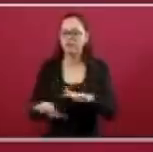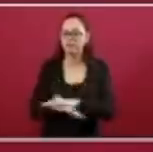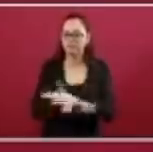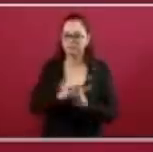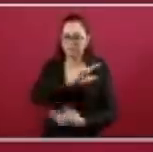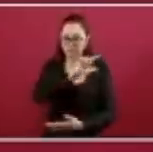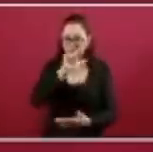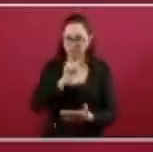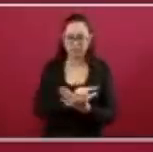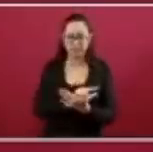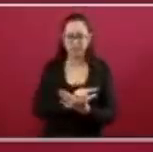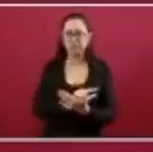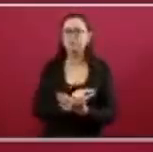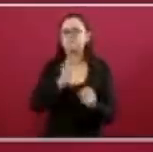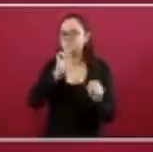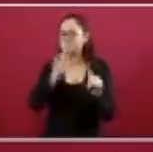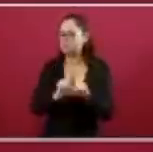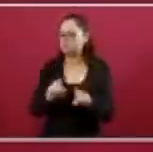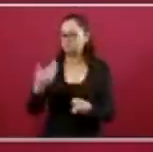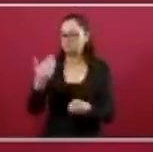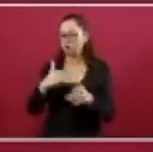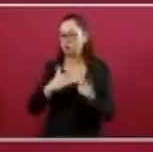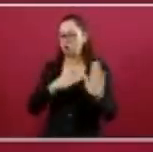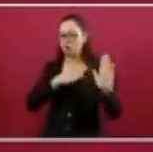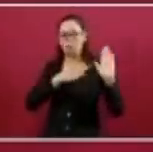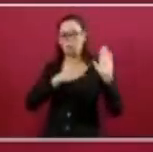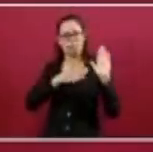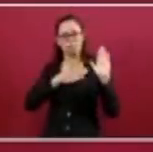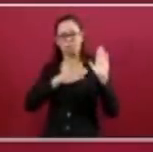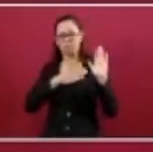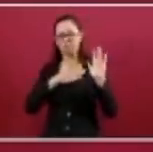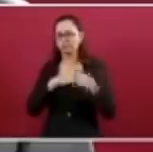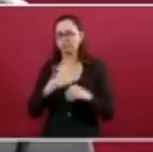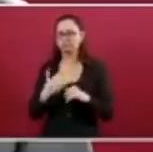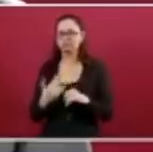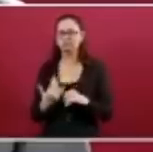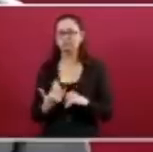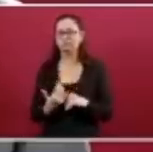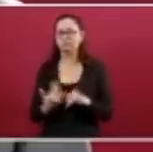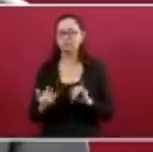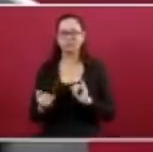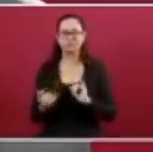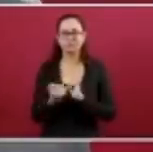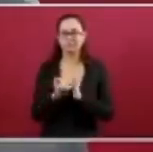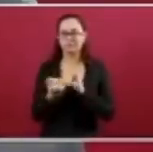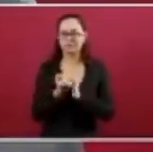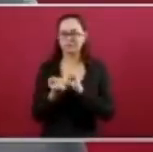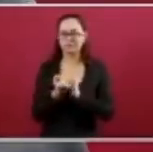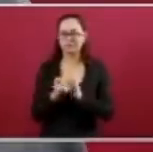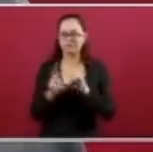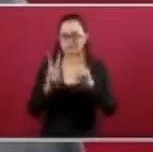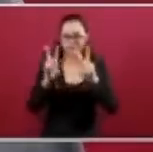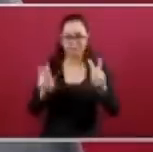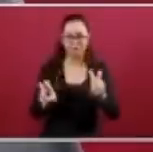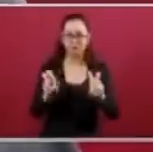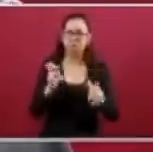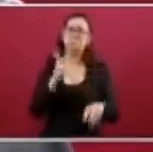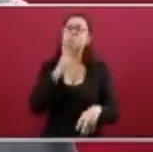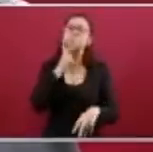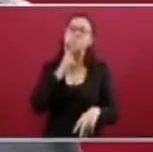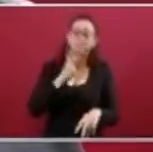sea, es el mismo caso de los contratos que se entregaron para la explotación del petróleo, se